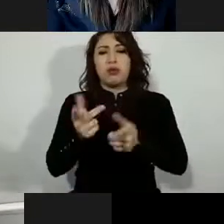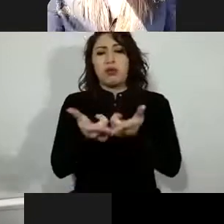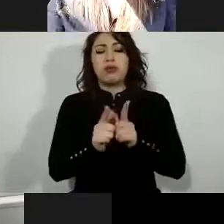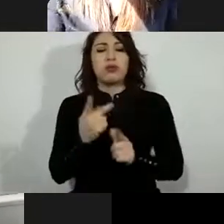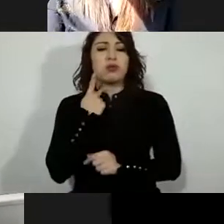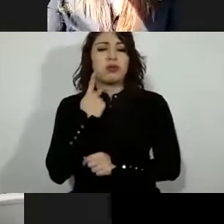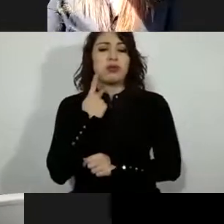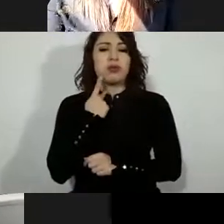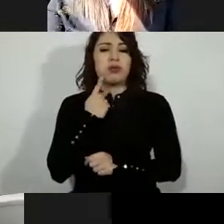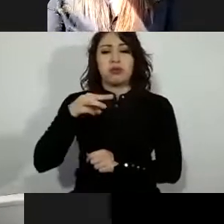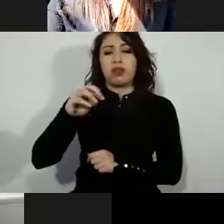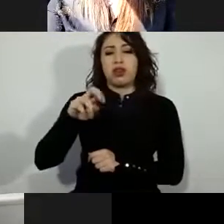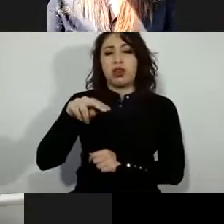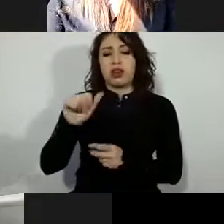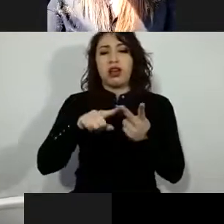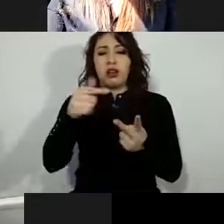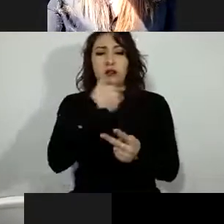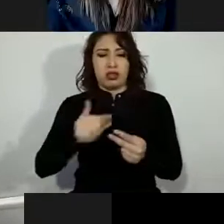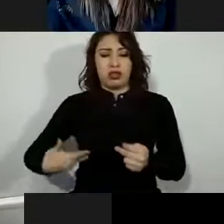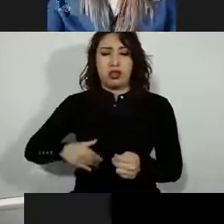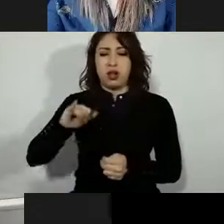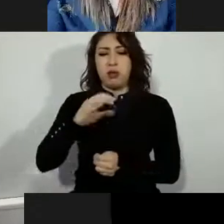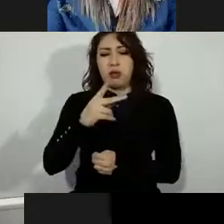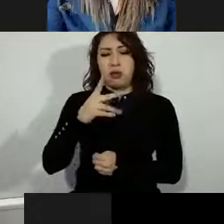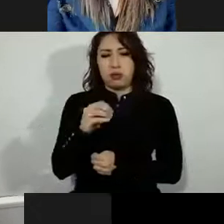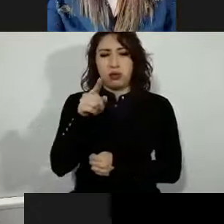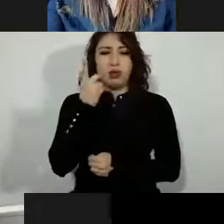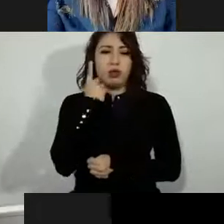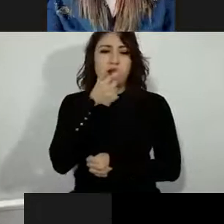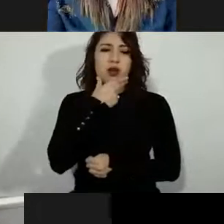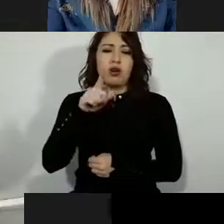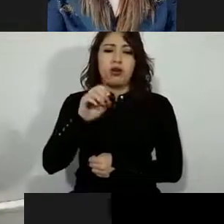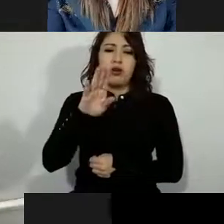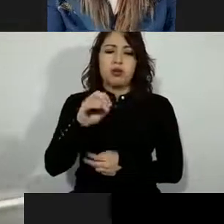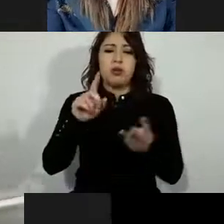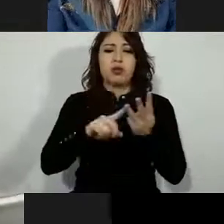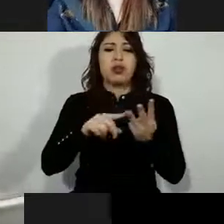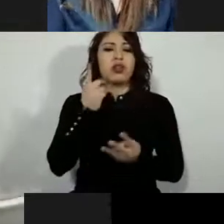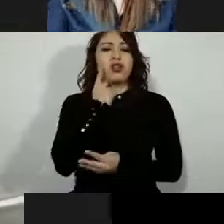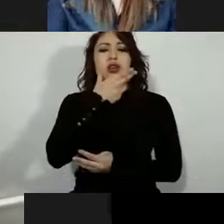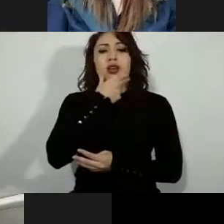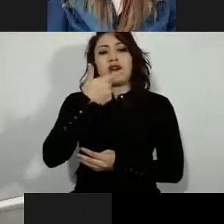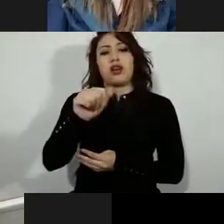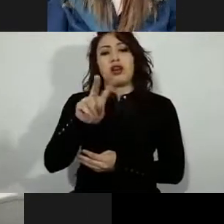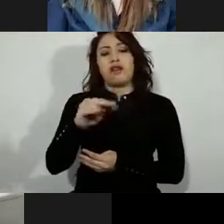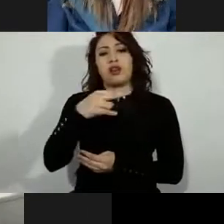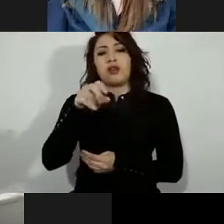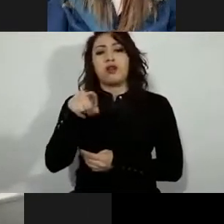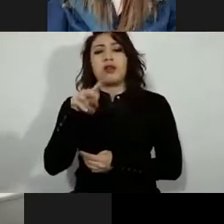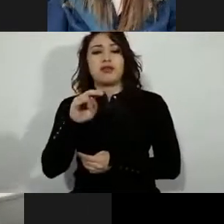diputado Víctor Hugo Gormán, presidente de esta Junta de Coordinación, el diputado Jorge Gaviño Ambriz, vicecoordinador del Grupo Parlamentario del